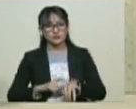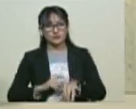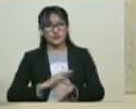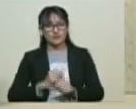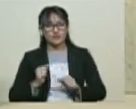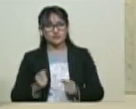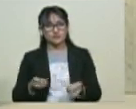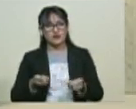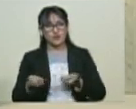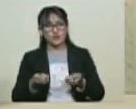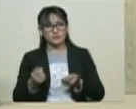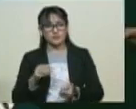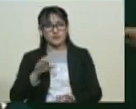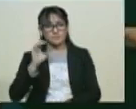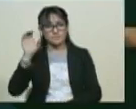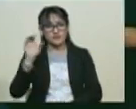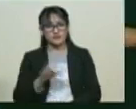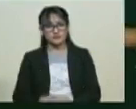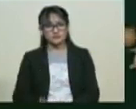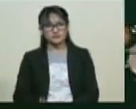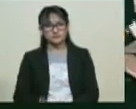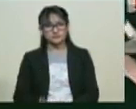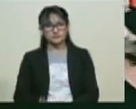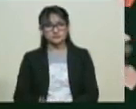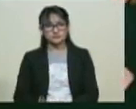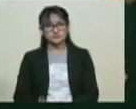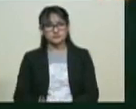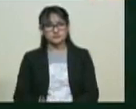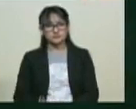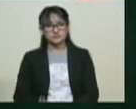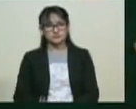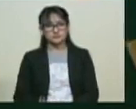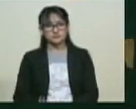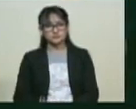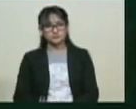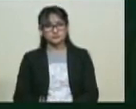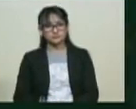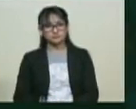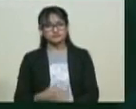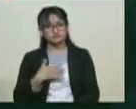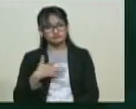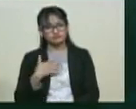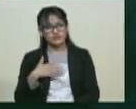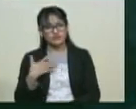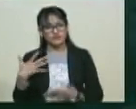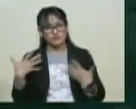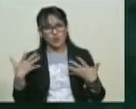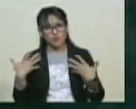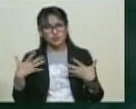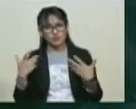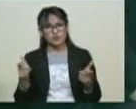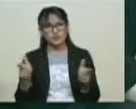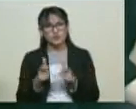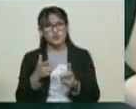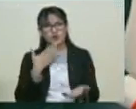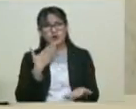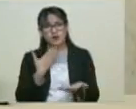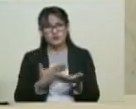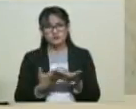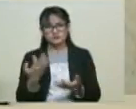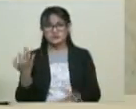vida económica del país, toda la vida productiva de nuestra patria. Me siento muy contento por esta reunión, les agradezco mucho